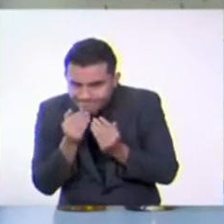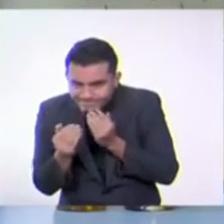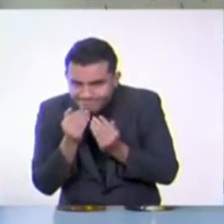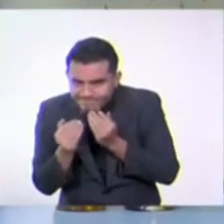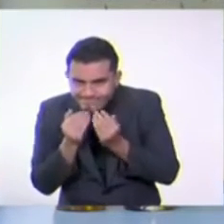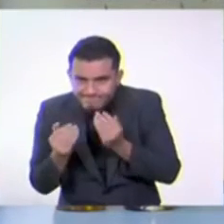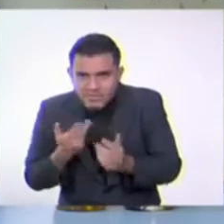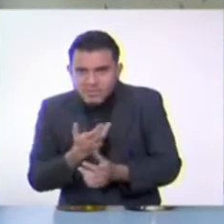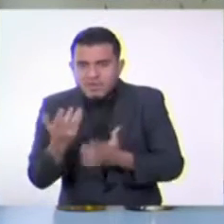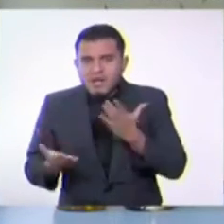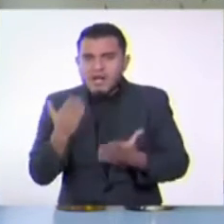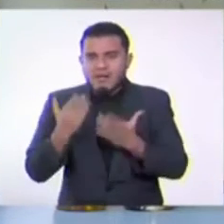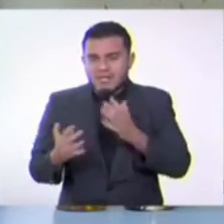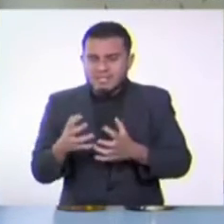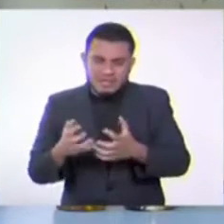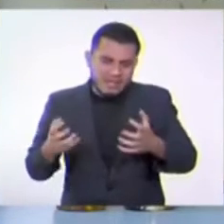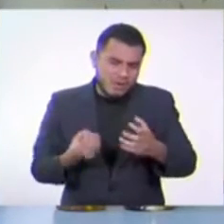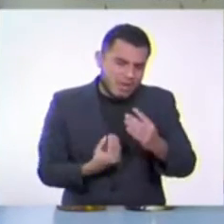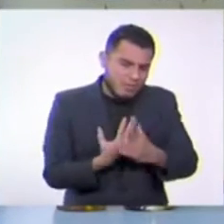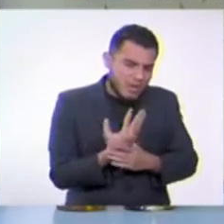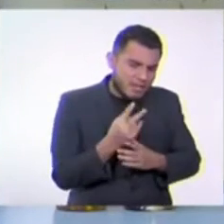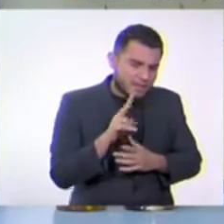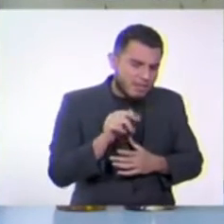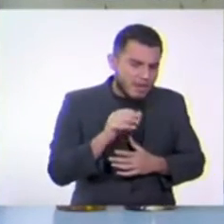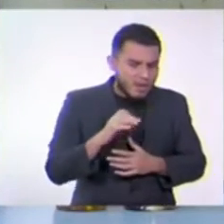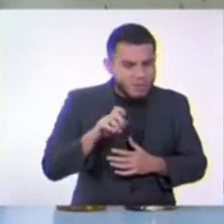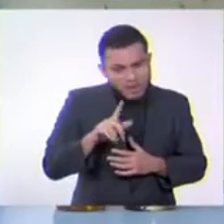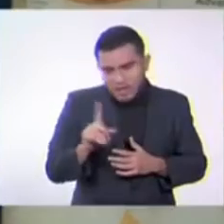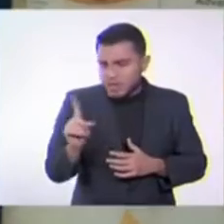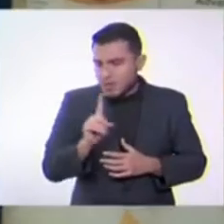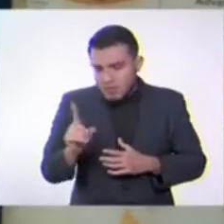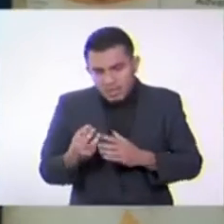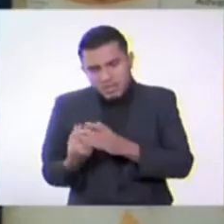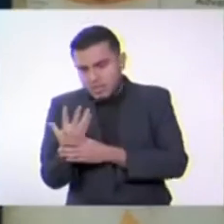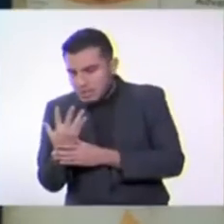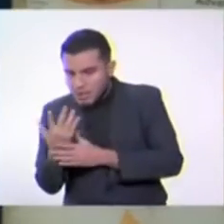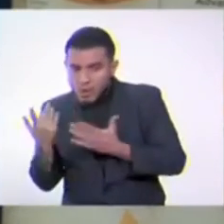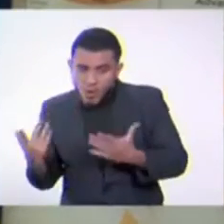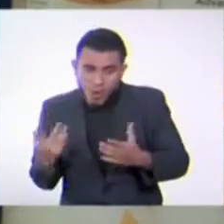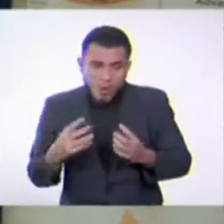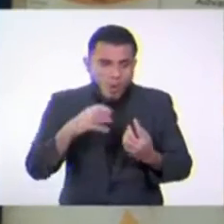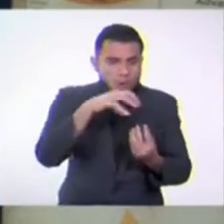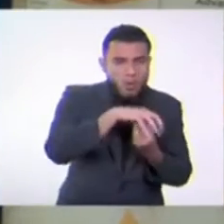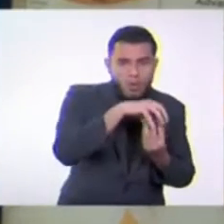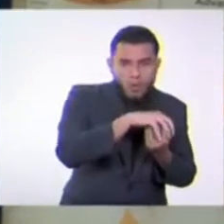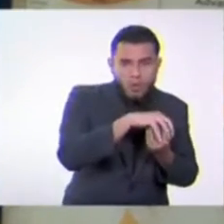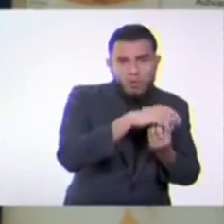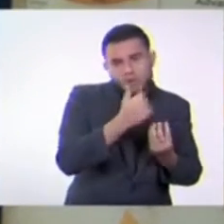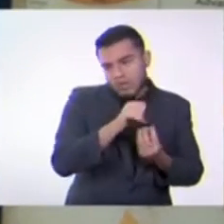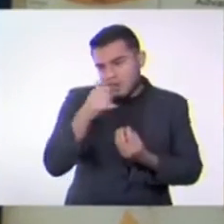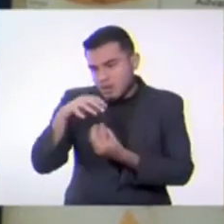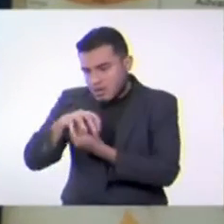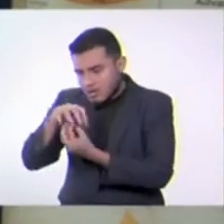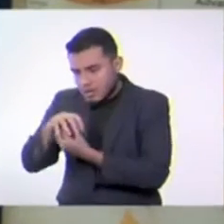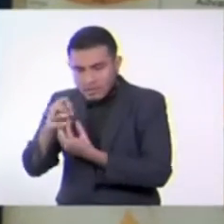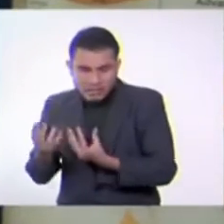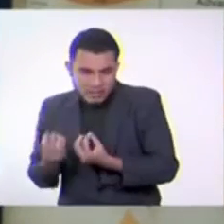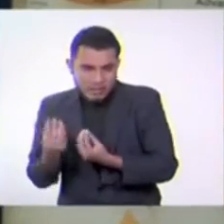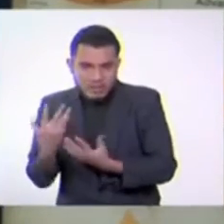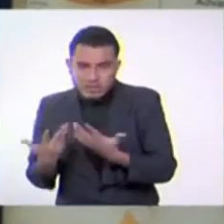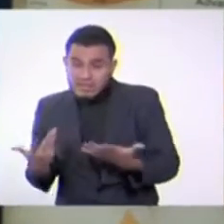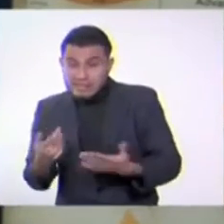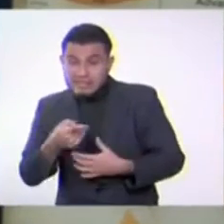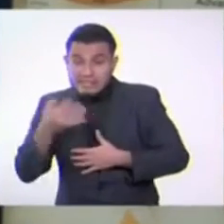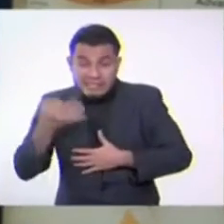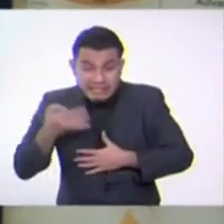una planta vascular de una planta no vascular o un hongo de una planta, y para ello siempre vamos